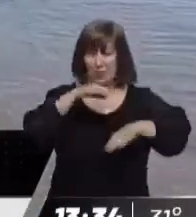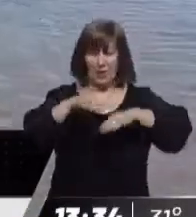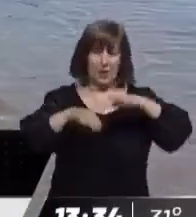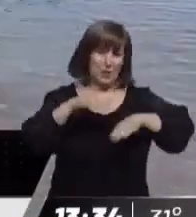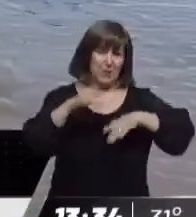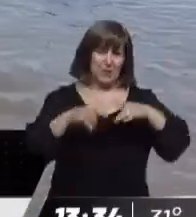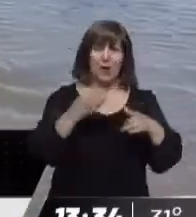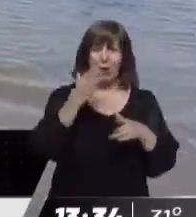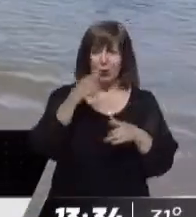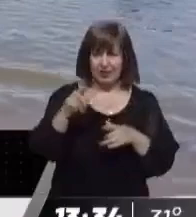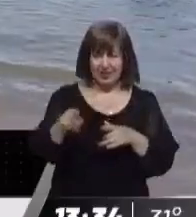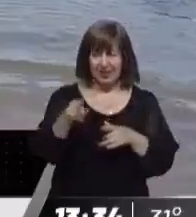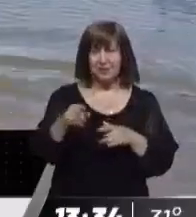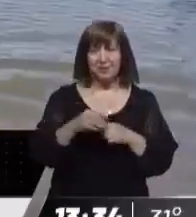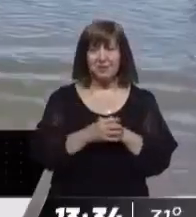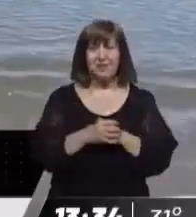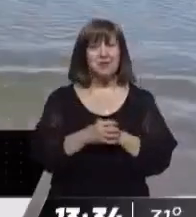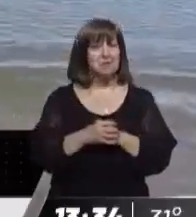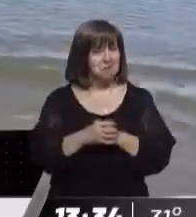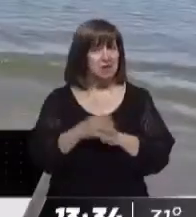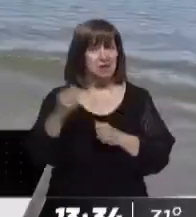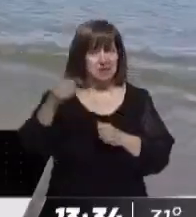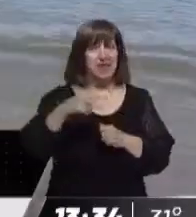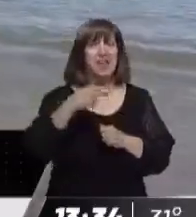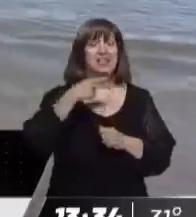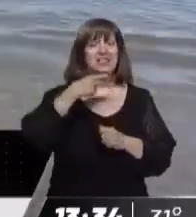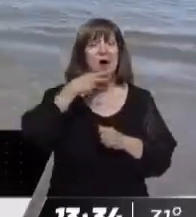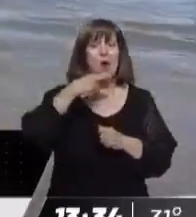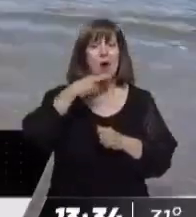está sofocante. ¿Te llega pero la claro, rodilla, es lo que Juli? Les decía.